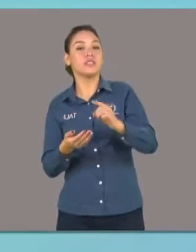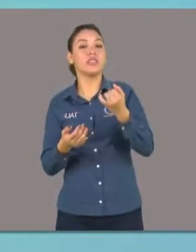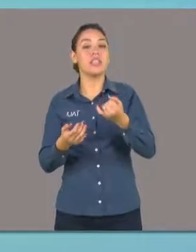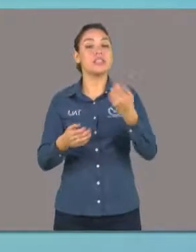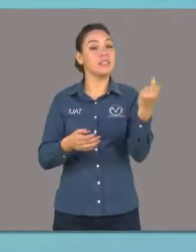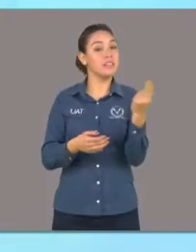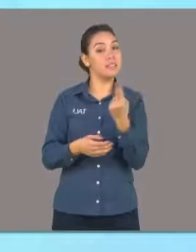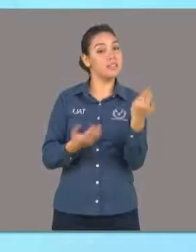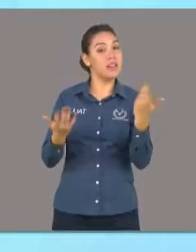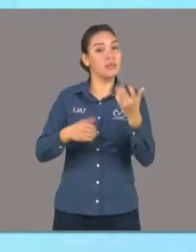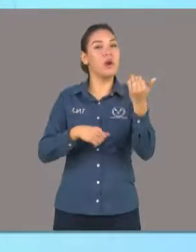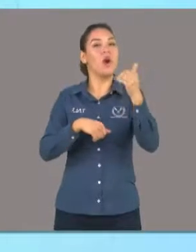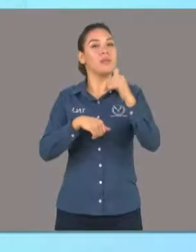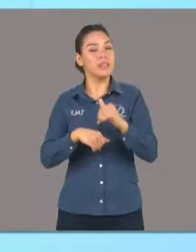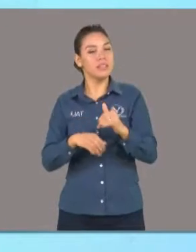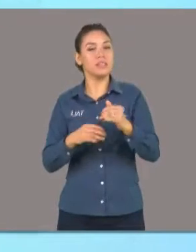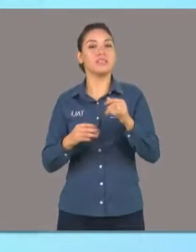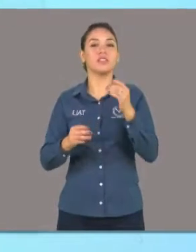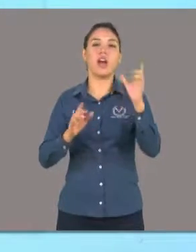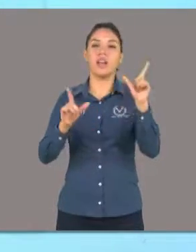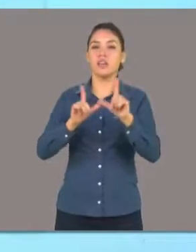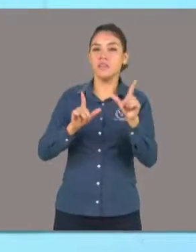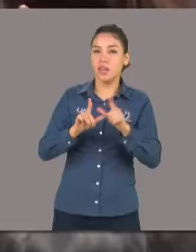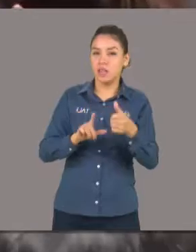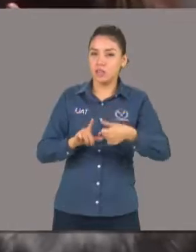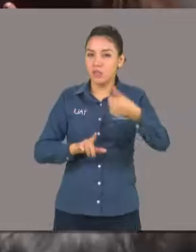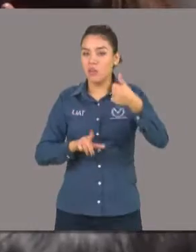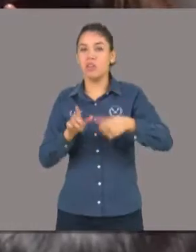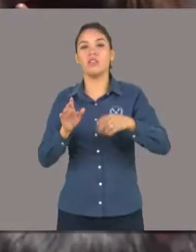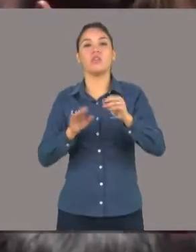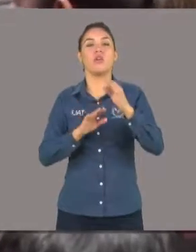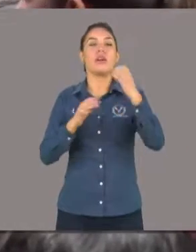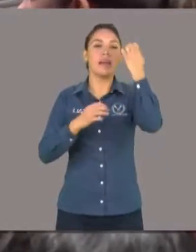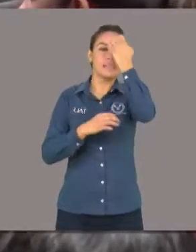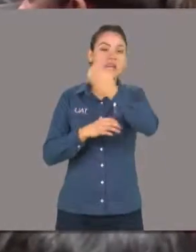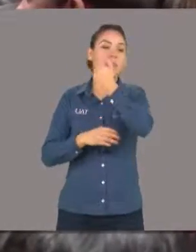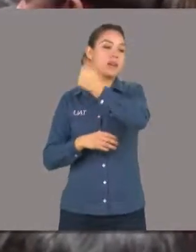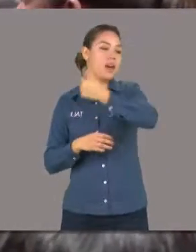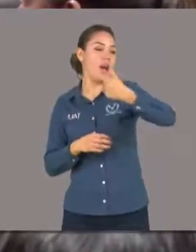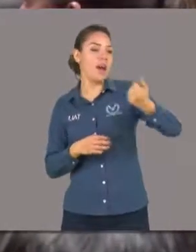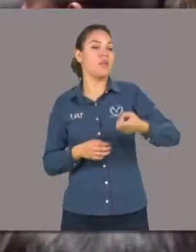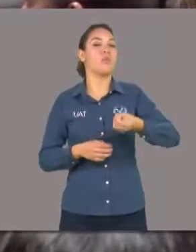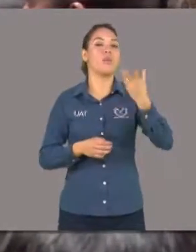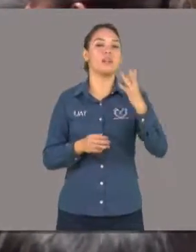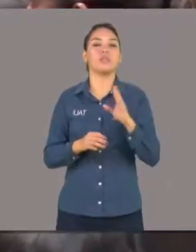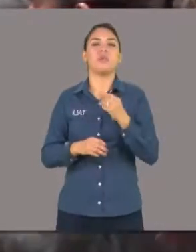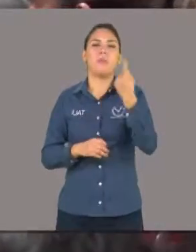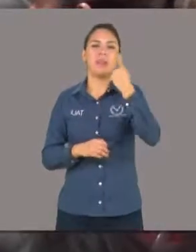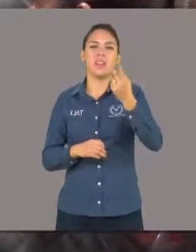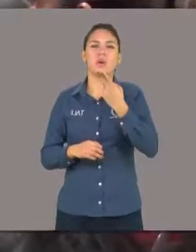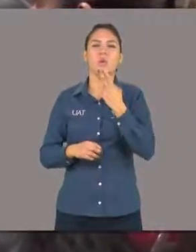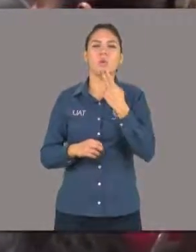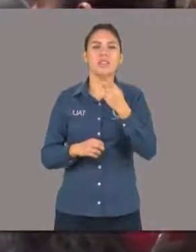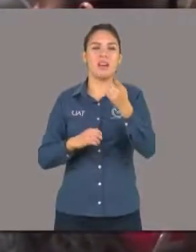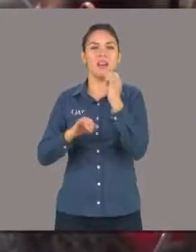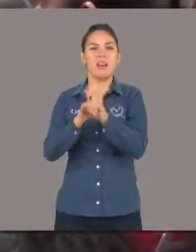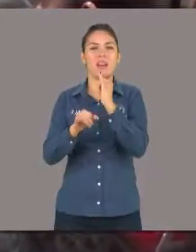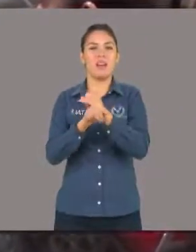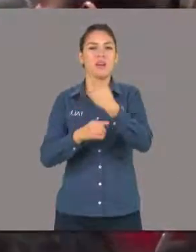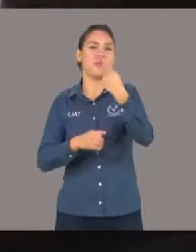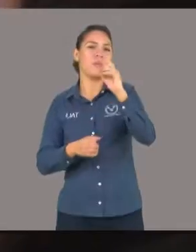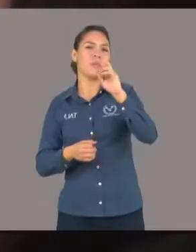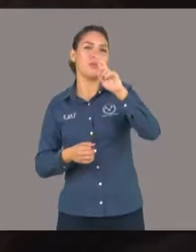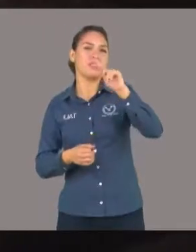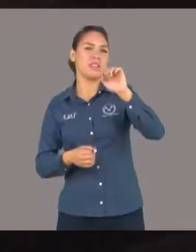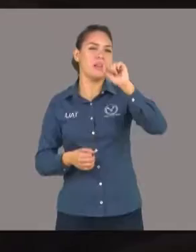obligaciones de los alumnos, el sistema de calificación, los exámenes y cómo funciona y para qué sirve el portal para padres.